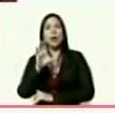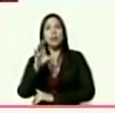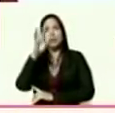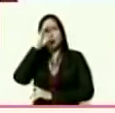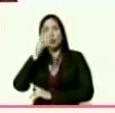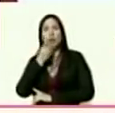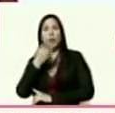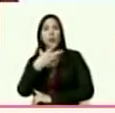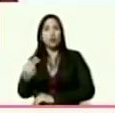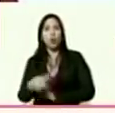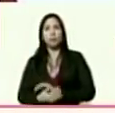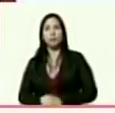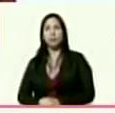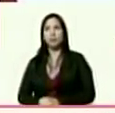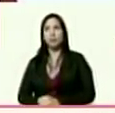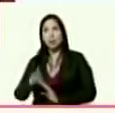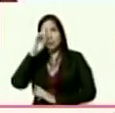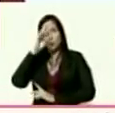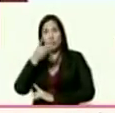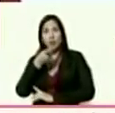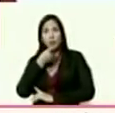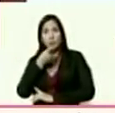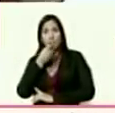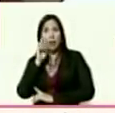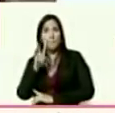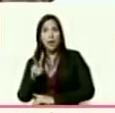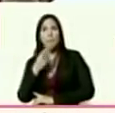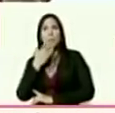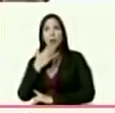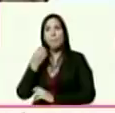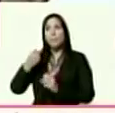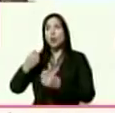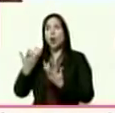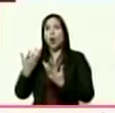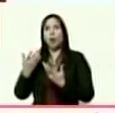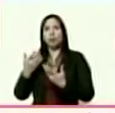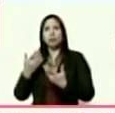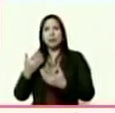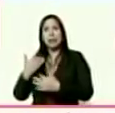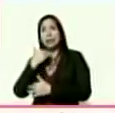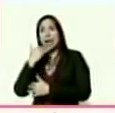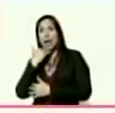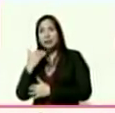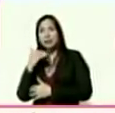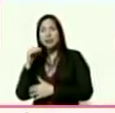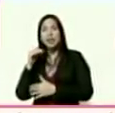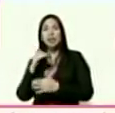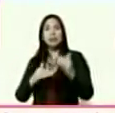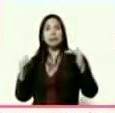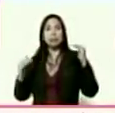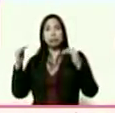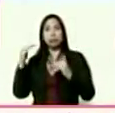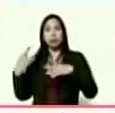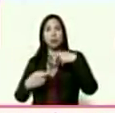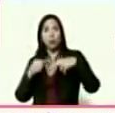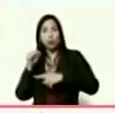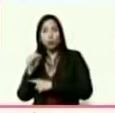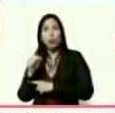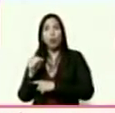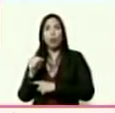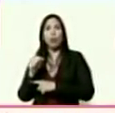Dominicana no. República Dominicana, cuando ven que van a perder, suspenden el proceso. Se llama elecciones interrupto, podemos llamarlo.